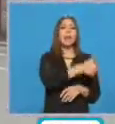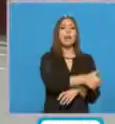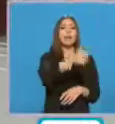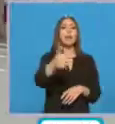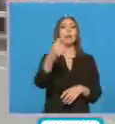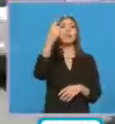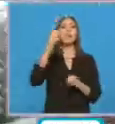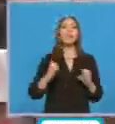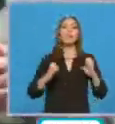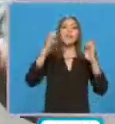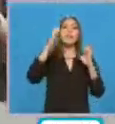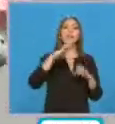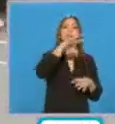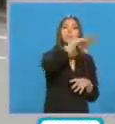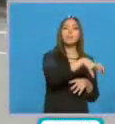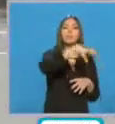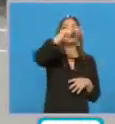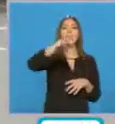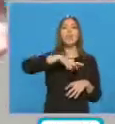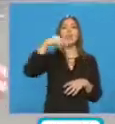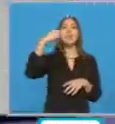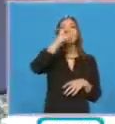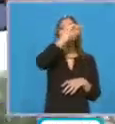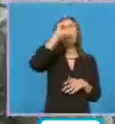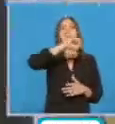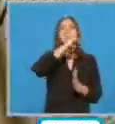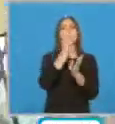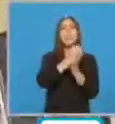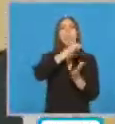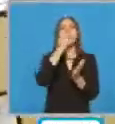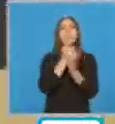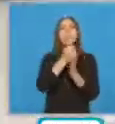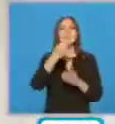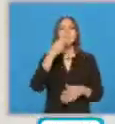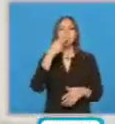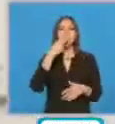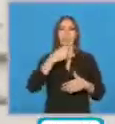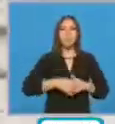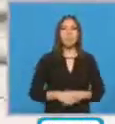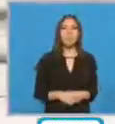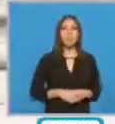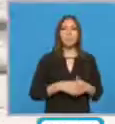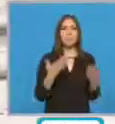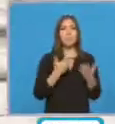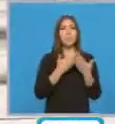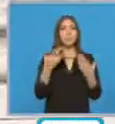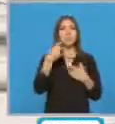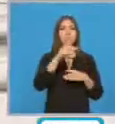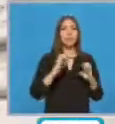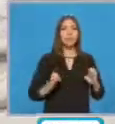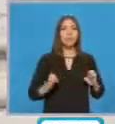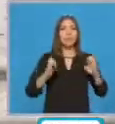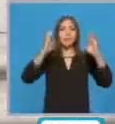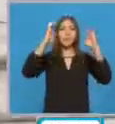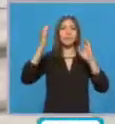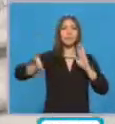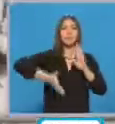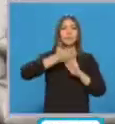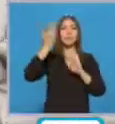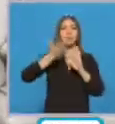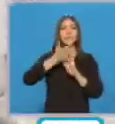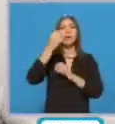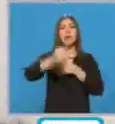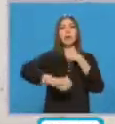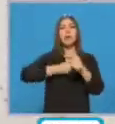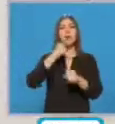privaditas lleva el nombre de una de las marcas de sus cigarros. Y bueno, estos edificios, tío Alberto, se construyeron allá en el